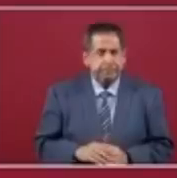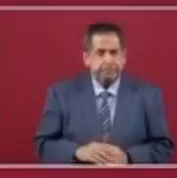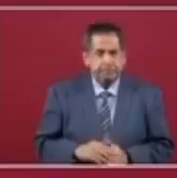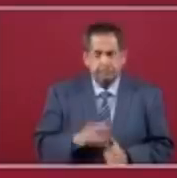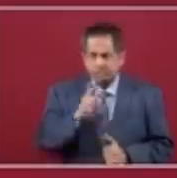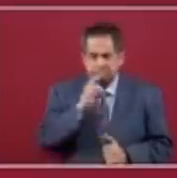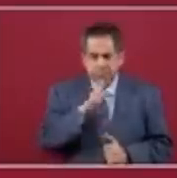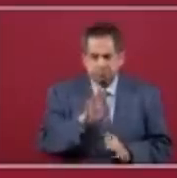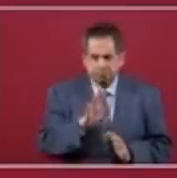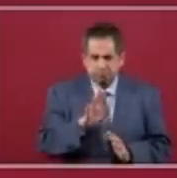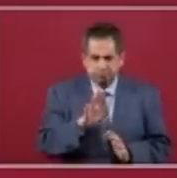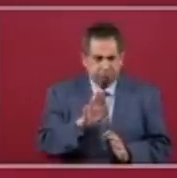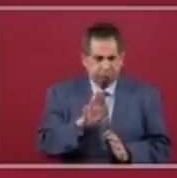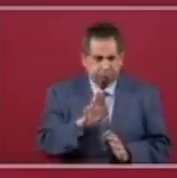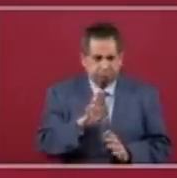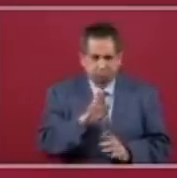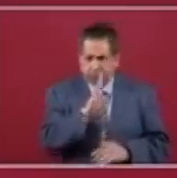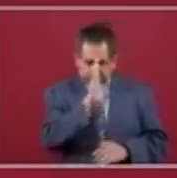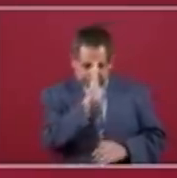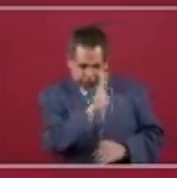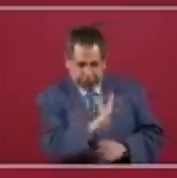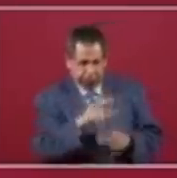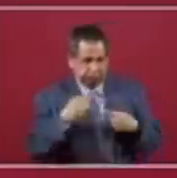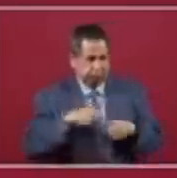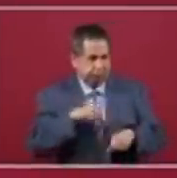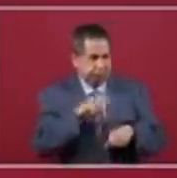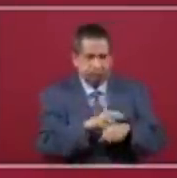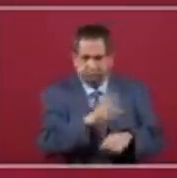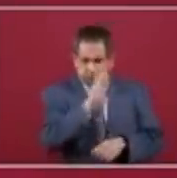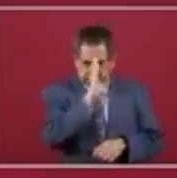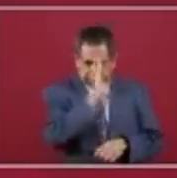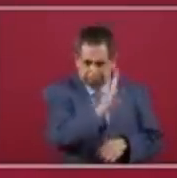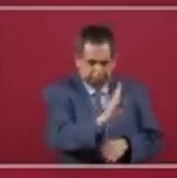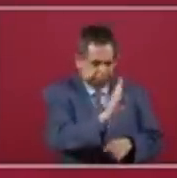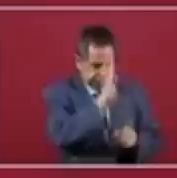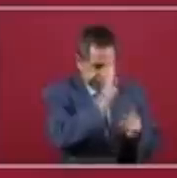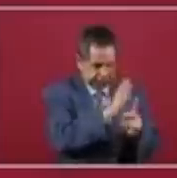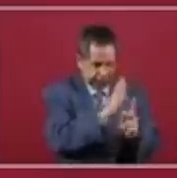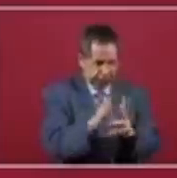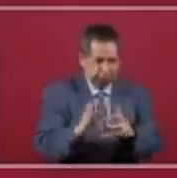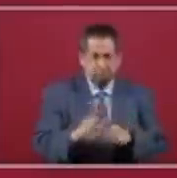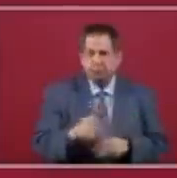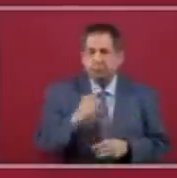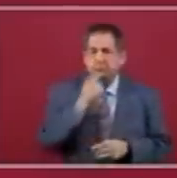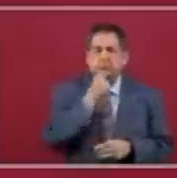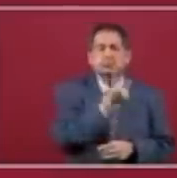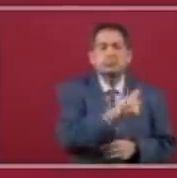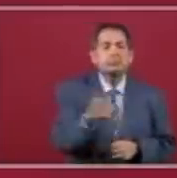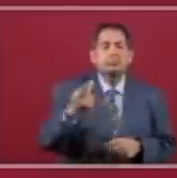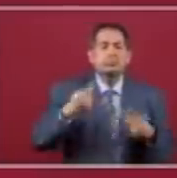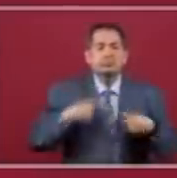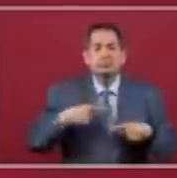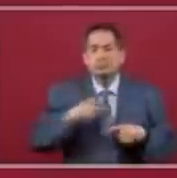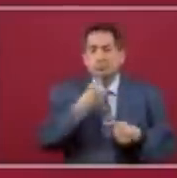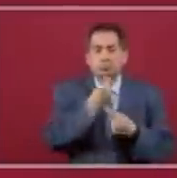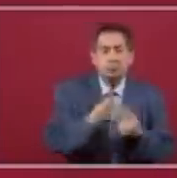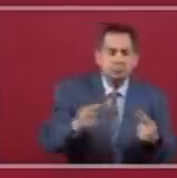mejor de manera directa, si el mexicano no es menor de edad,